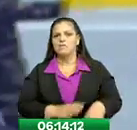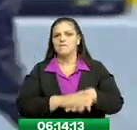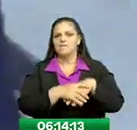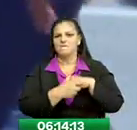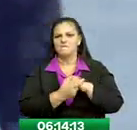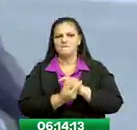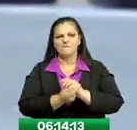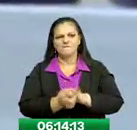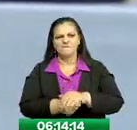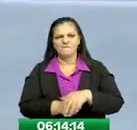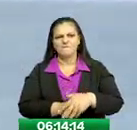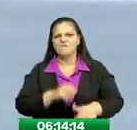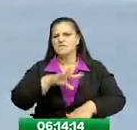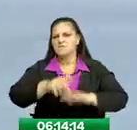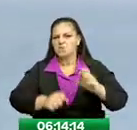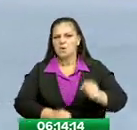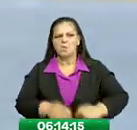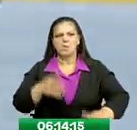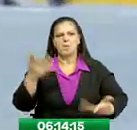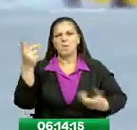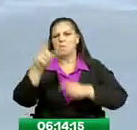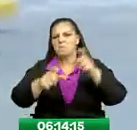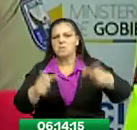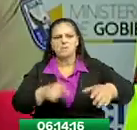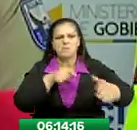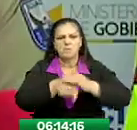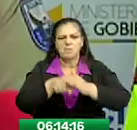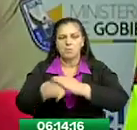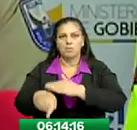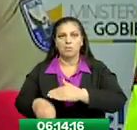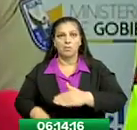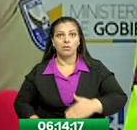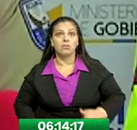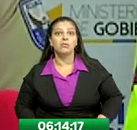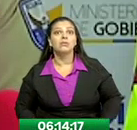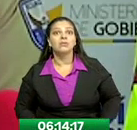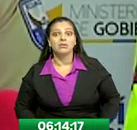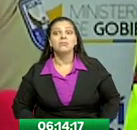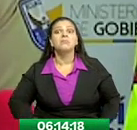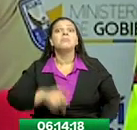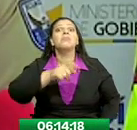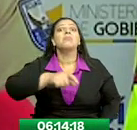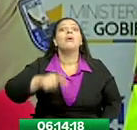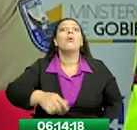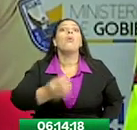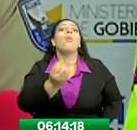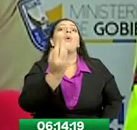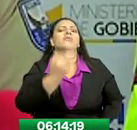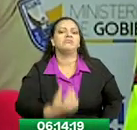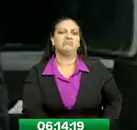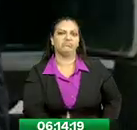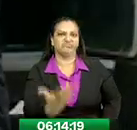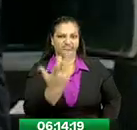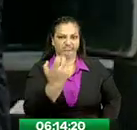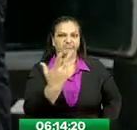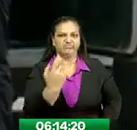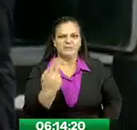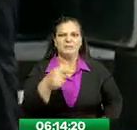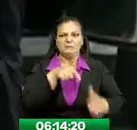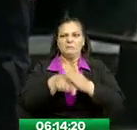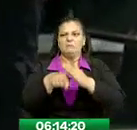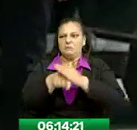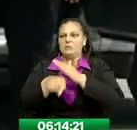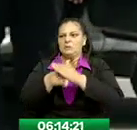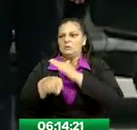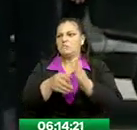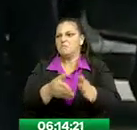sujeto, los familiares de quienes lamentamos la muerte de 13 ciudadanos en este sector sur de la ciudad tenían miedo